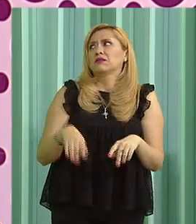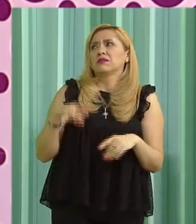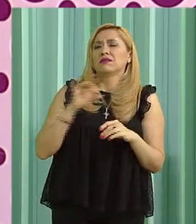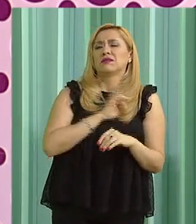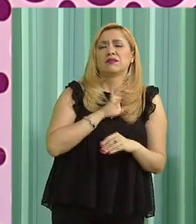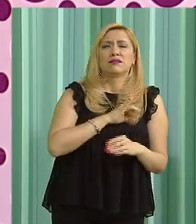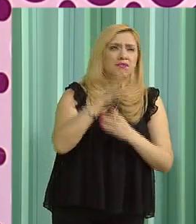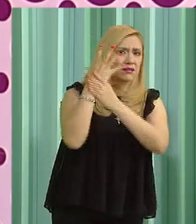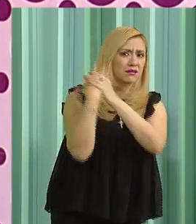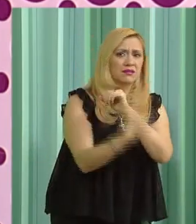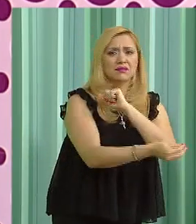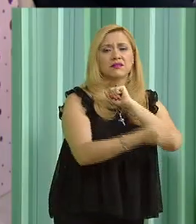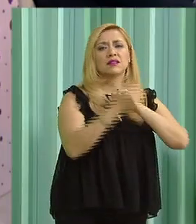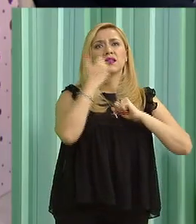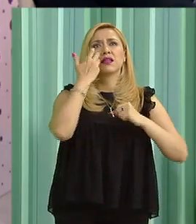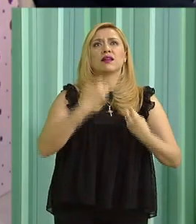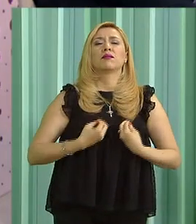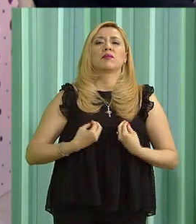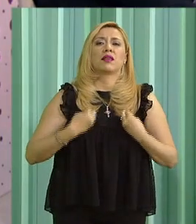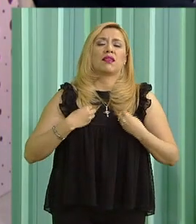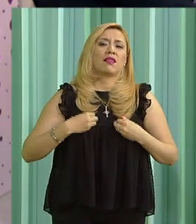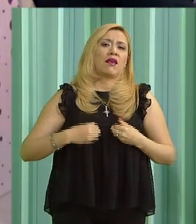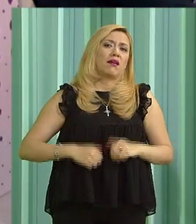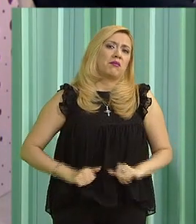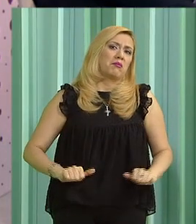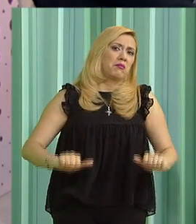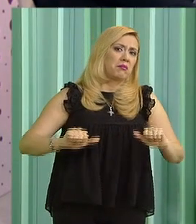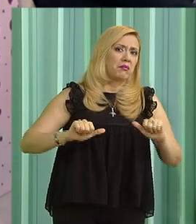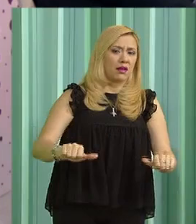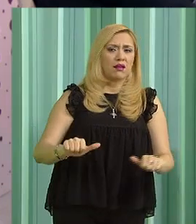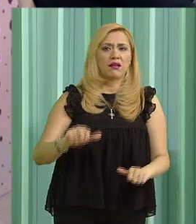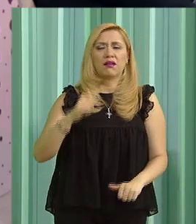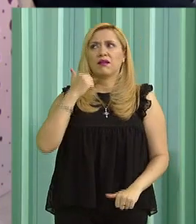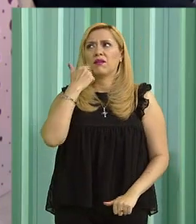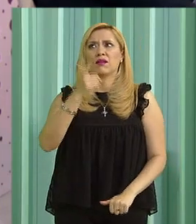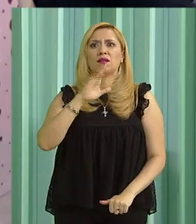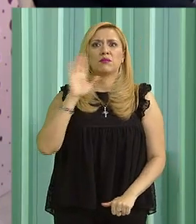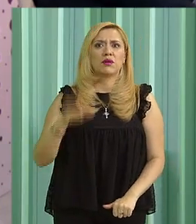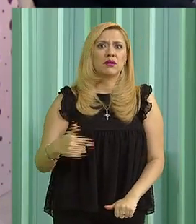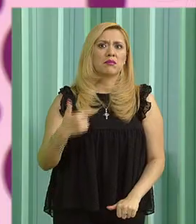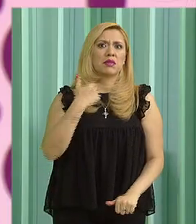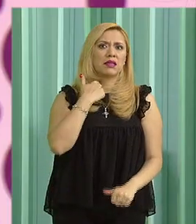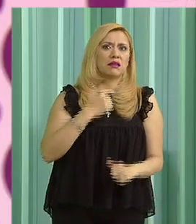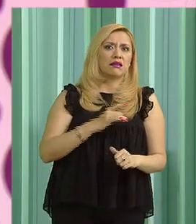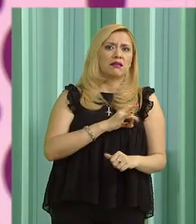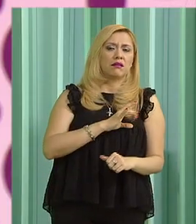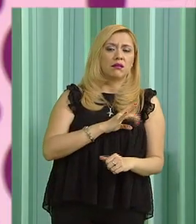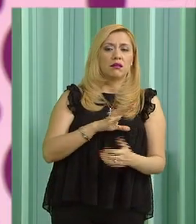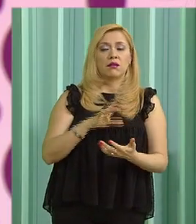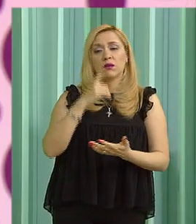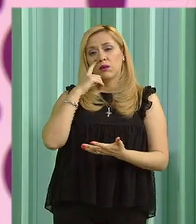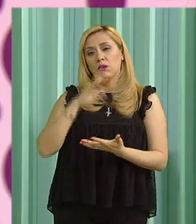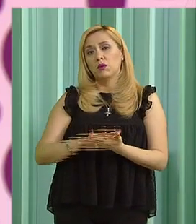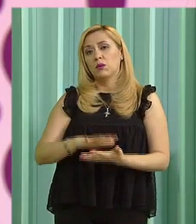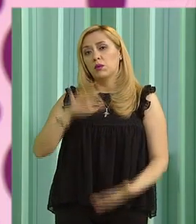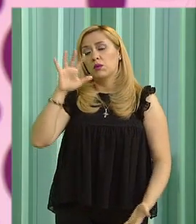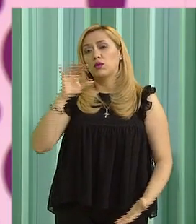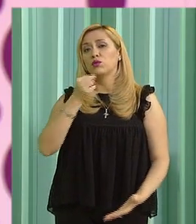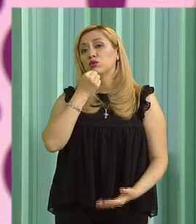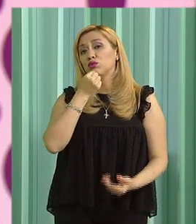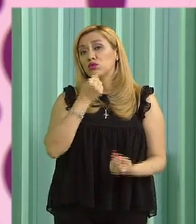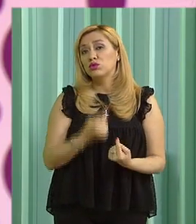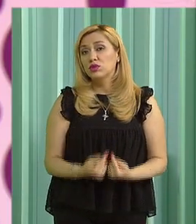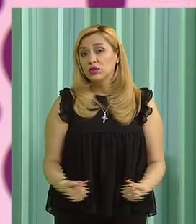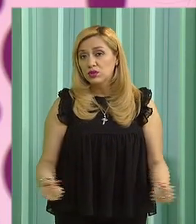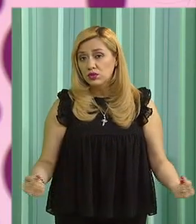buscar mejores condiciones de vida en general y sobre todo en el caso de los